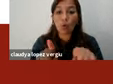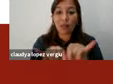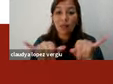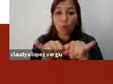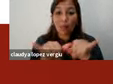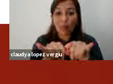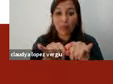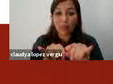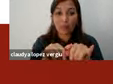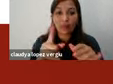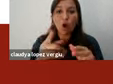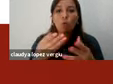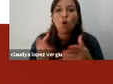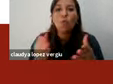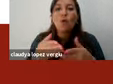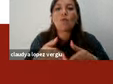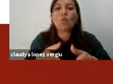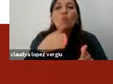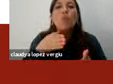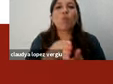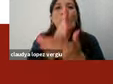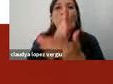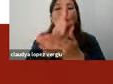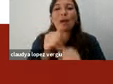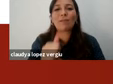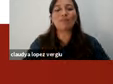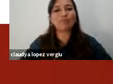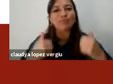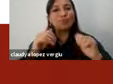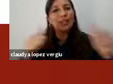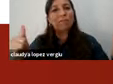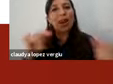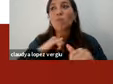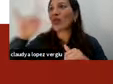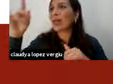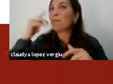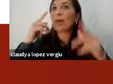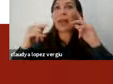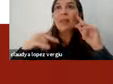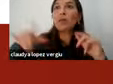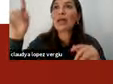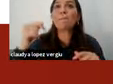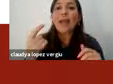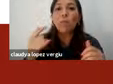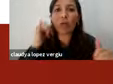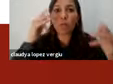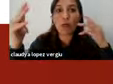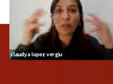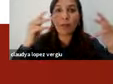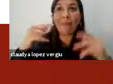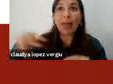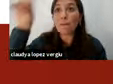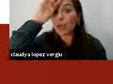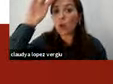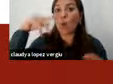promueve con los pares que pueden comprar esa oferta de destinos turísticos o productos exportables del Perú hacia el mundo,